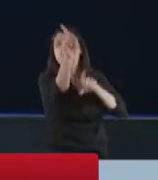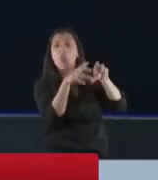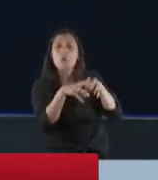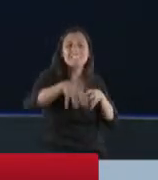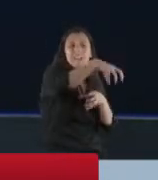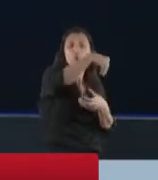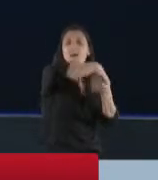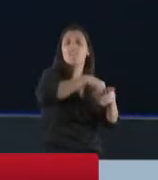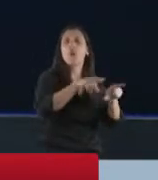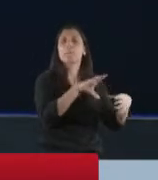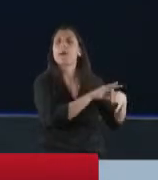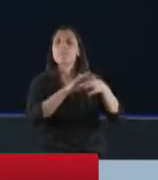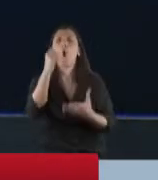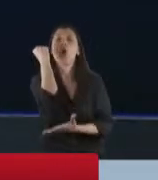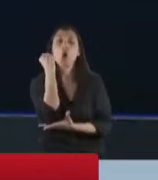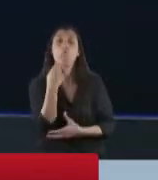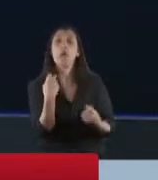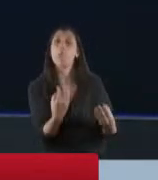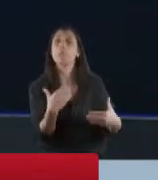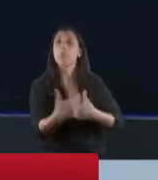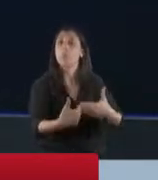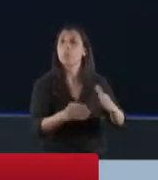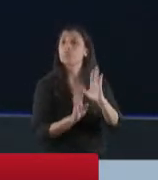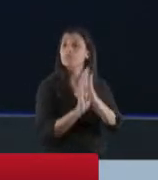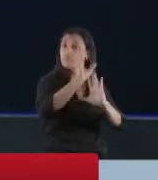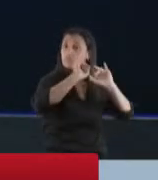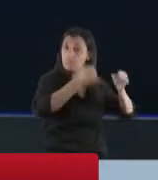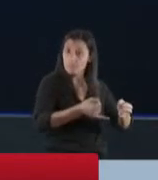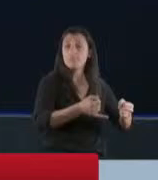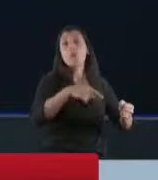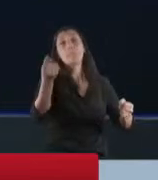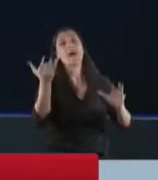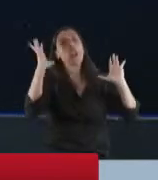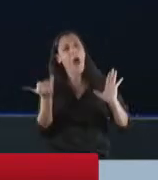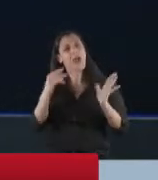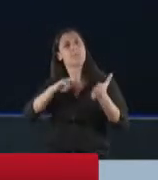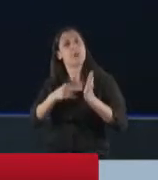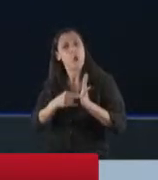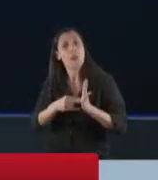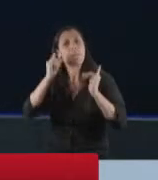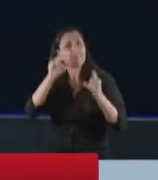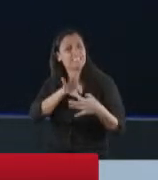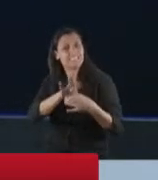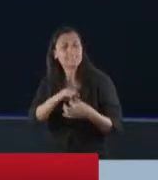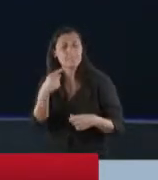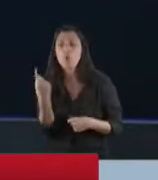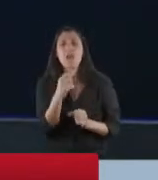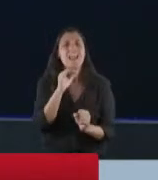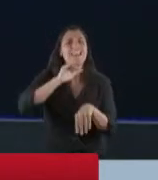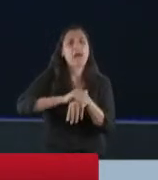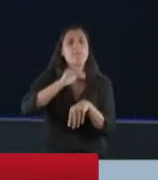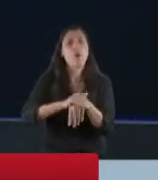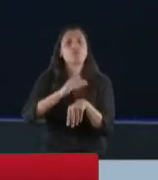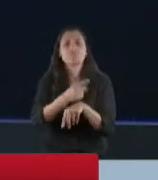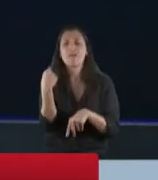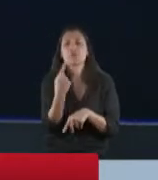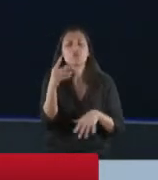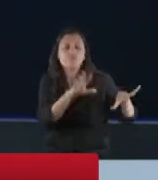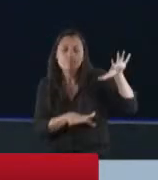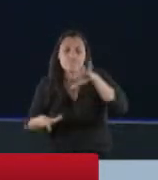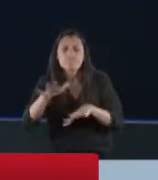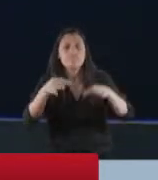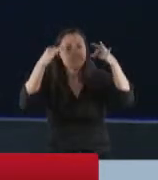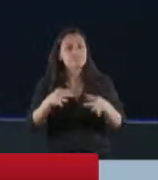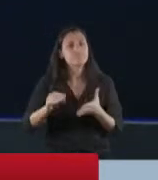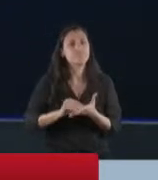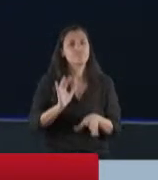fuentes de la oposición en el Congreso es que también están rotos esos puentes con Massa en este